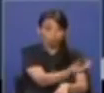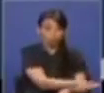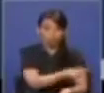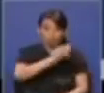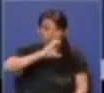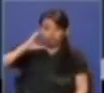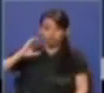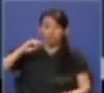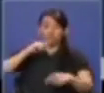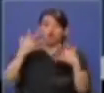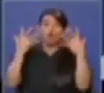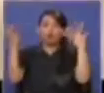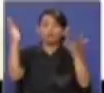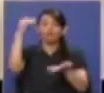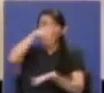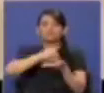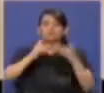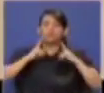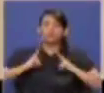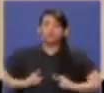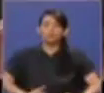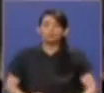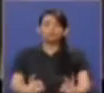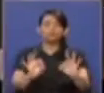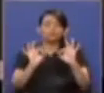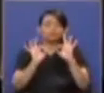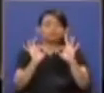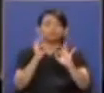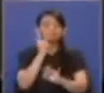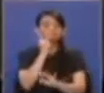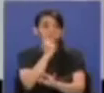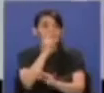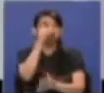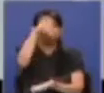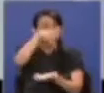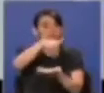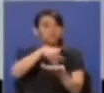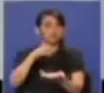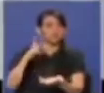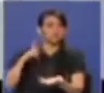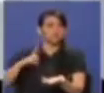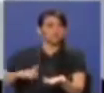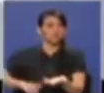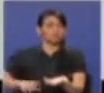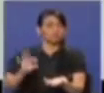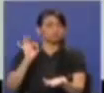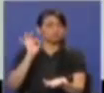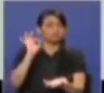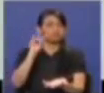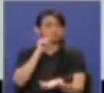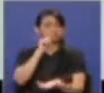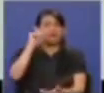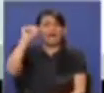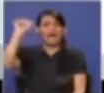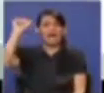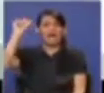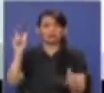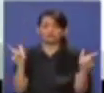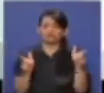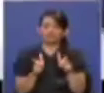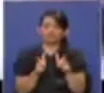esas obras era un centro de salud espectacular. Ustedes ven el centro de salud, de hecho este es el tipo A, de los más